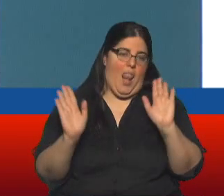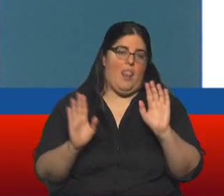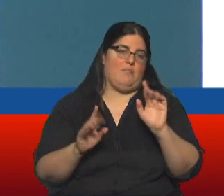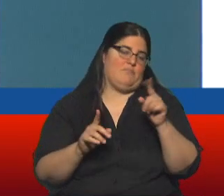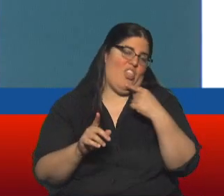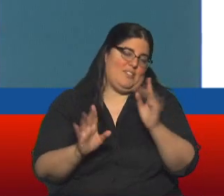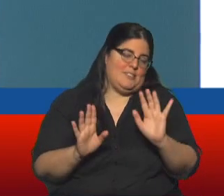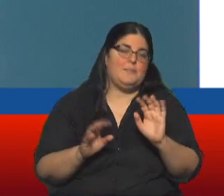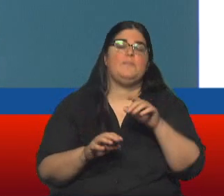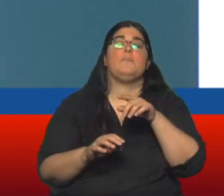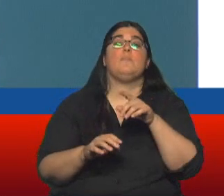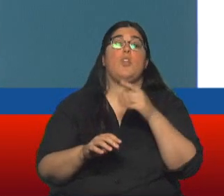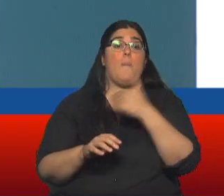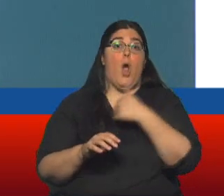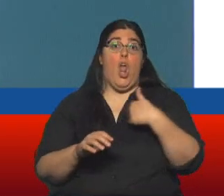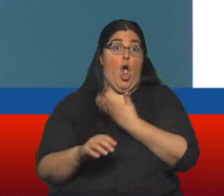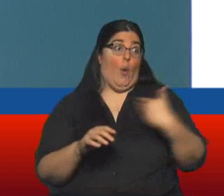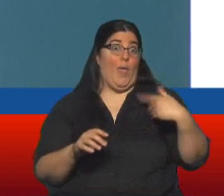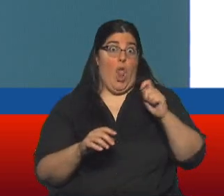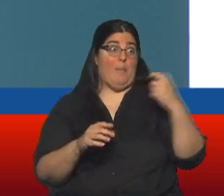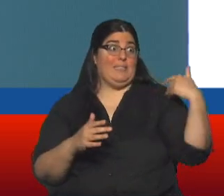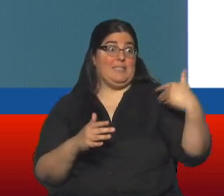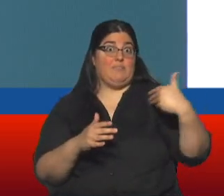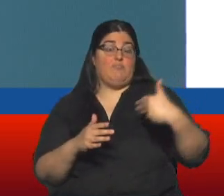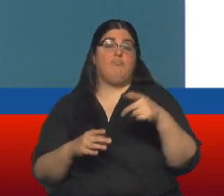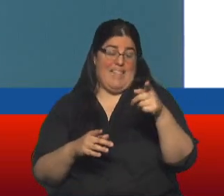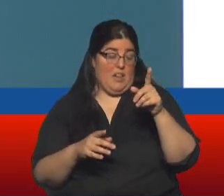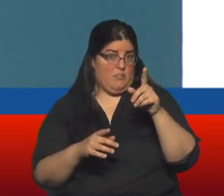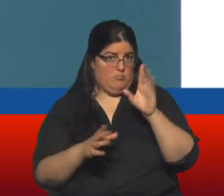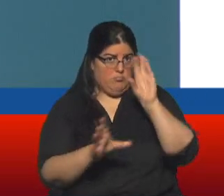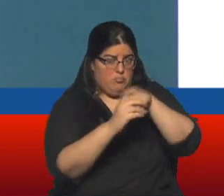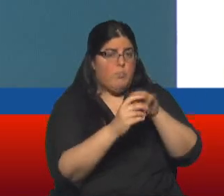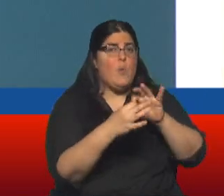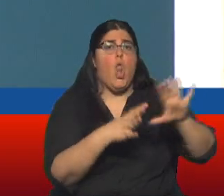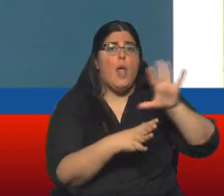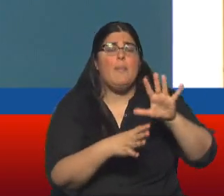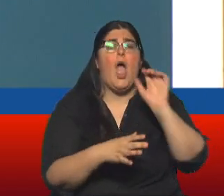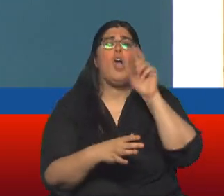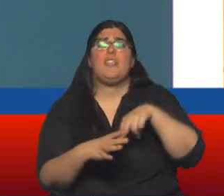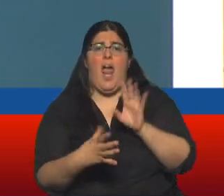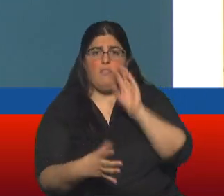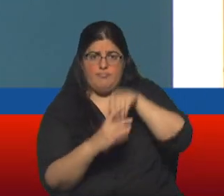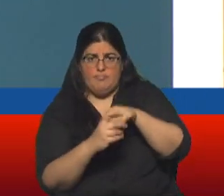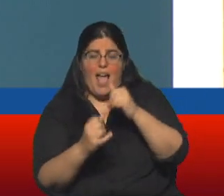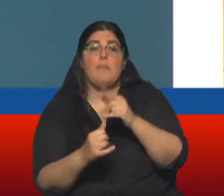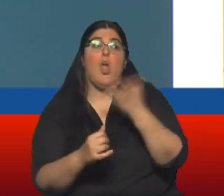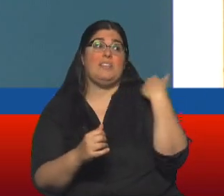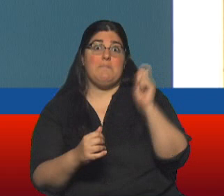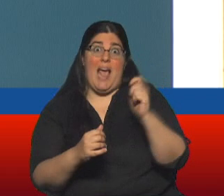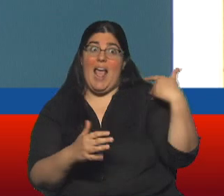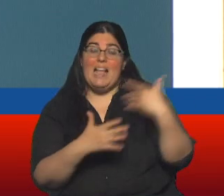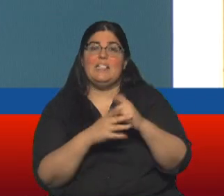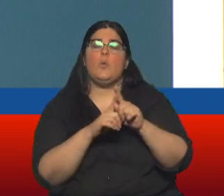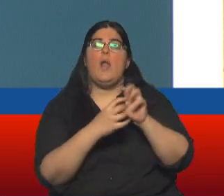Pero en los últimos meses el gobierno polaco, Polonia es miembro de la Unión Europea, es miembro de la OTAN, el gobierno polaco está en una disputa muy importante con la